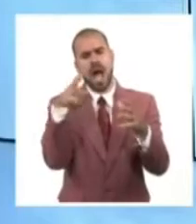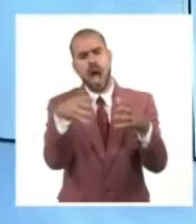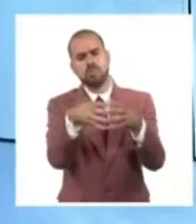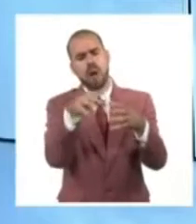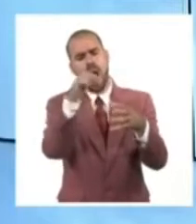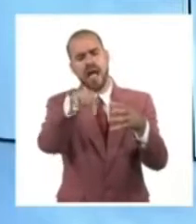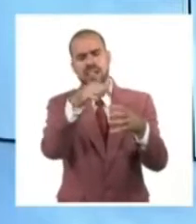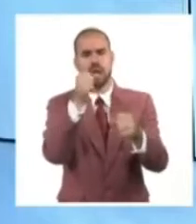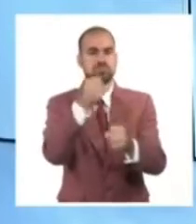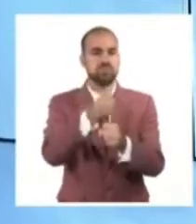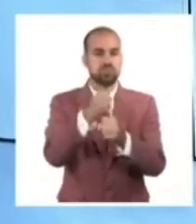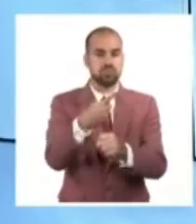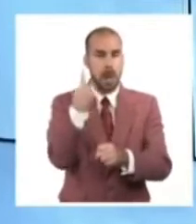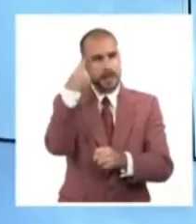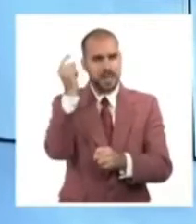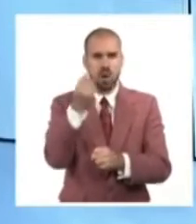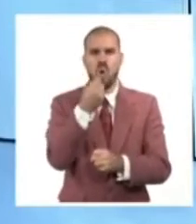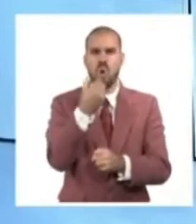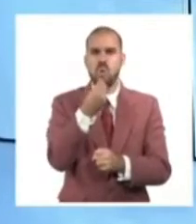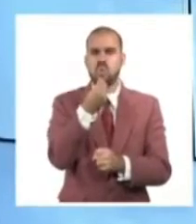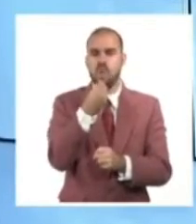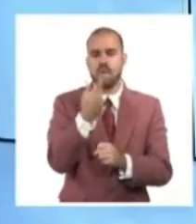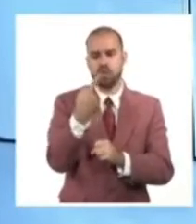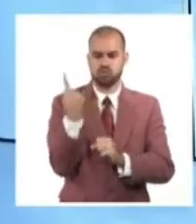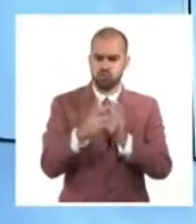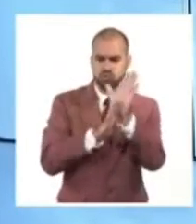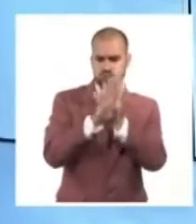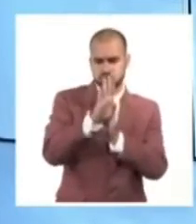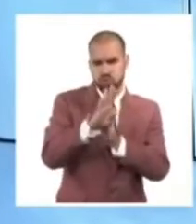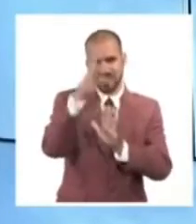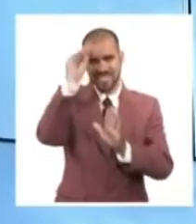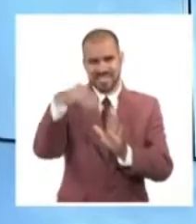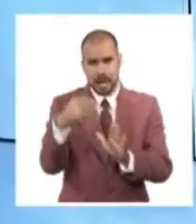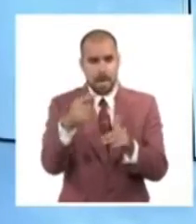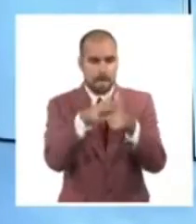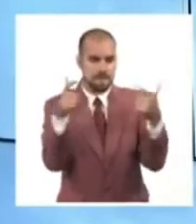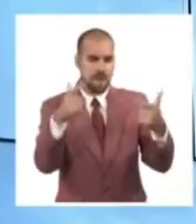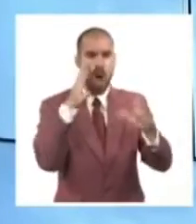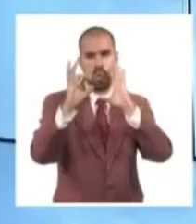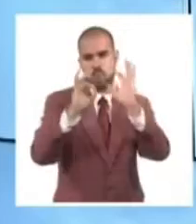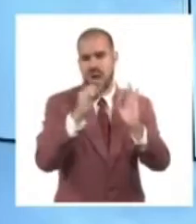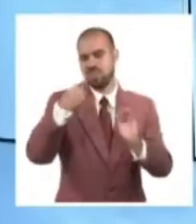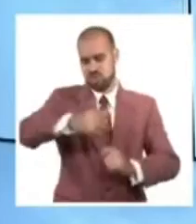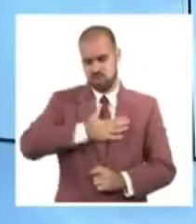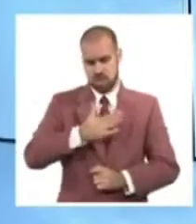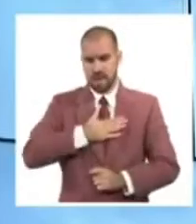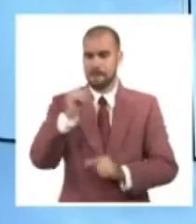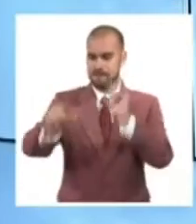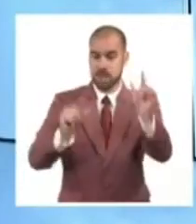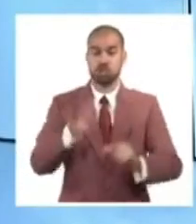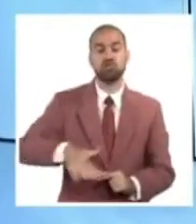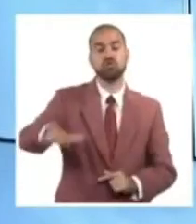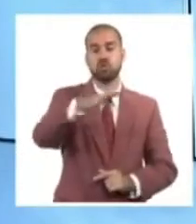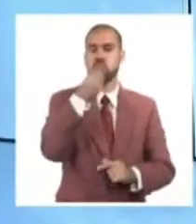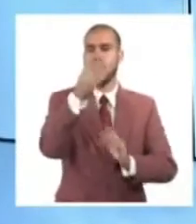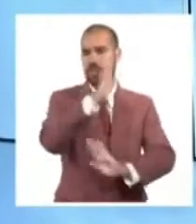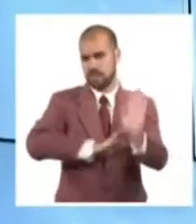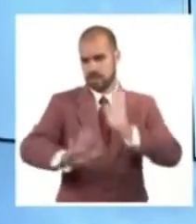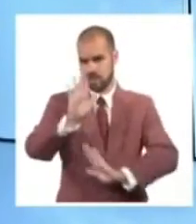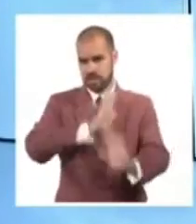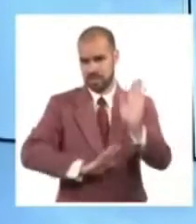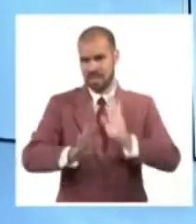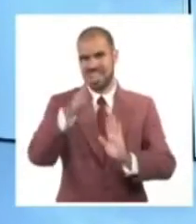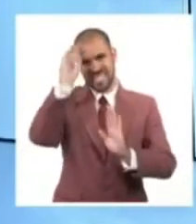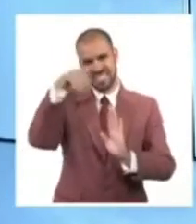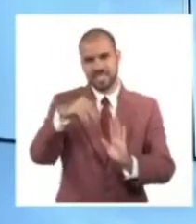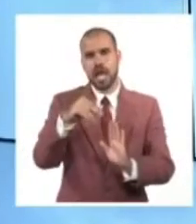hacer por preservar desde esta sociedad los derechos que tenemos hoy los cubanas y cubanos reflejados en las tecnologías de la información y en el